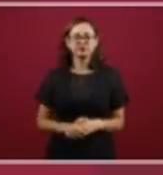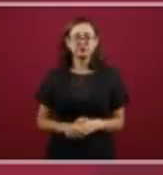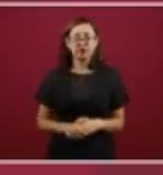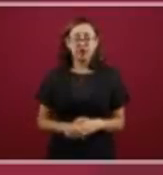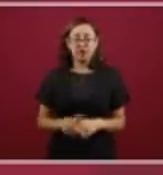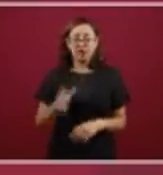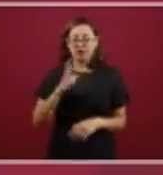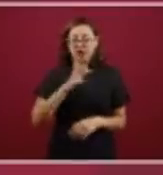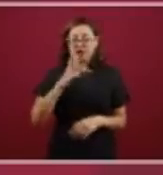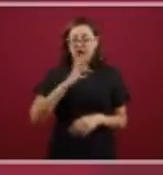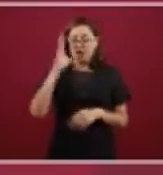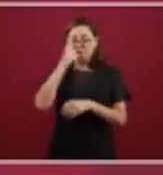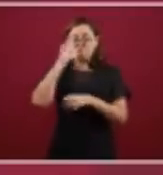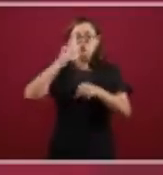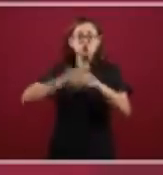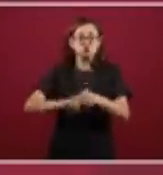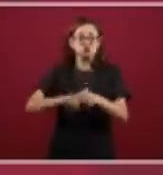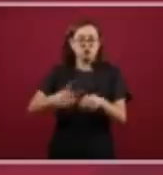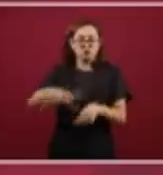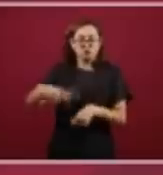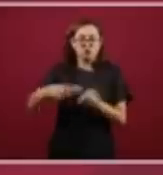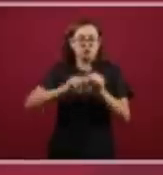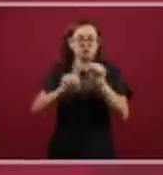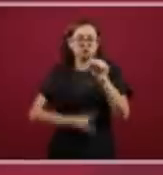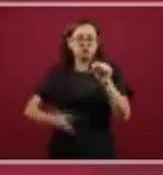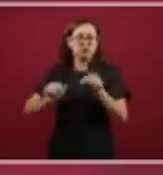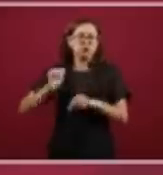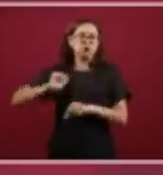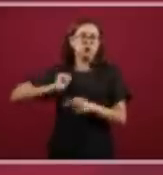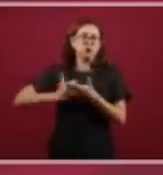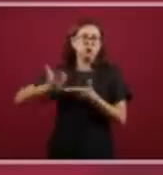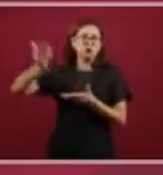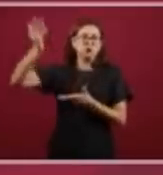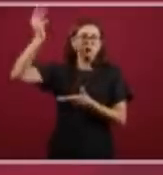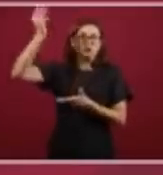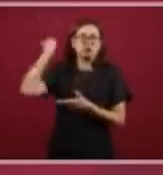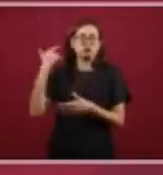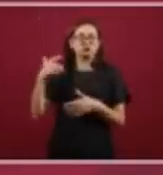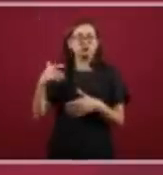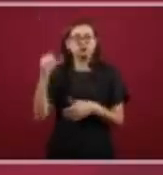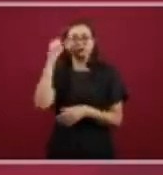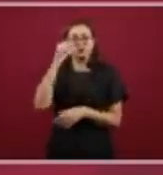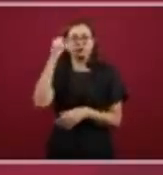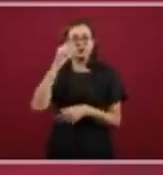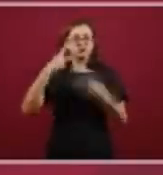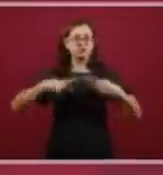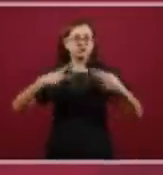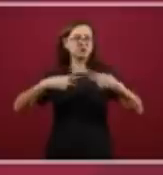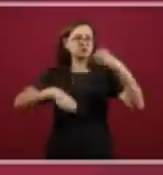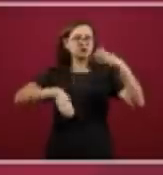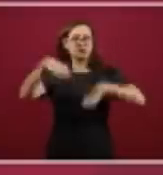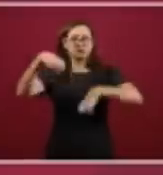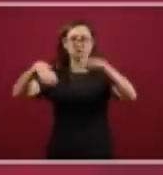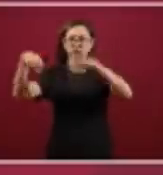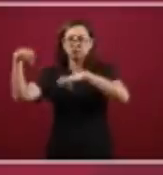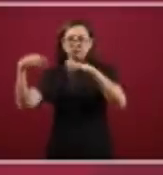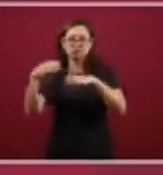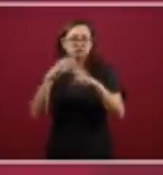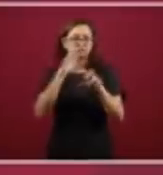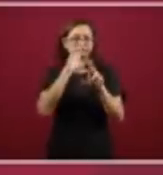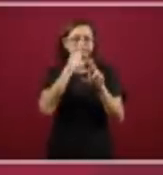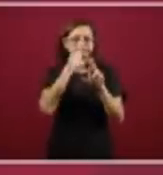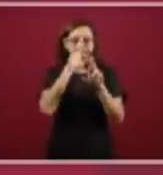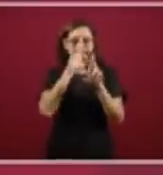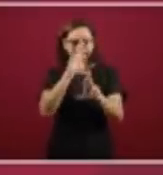lejos en nuestro pueblo de respeto a los